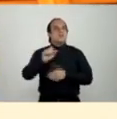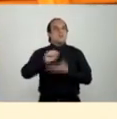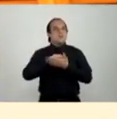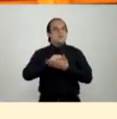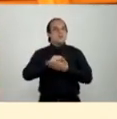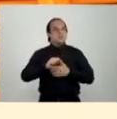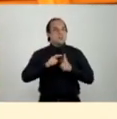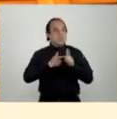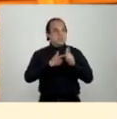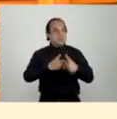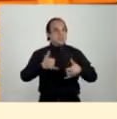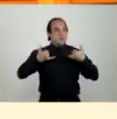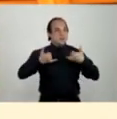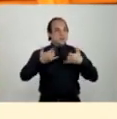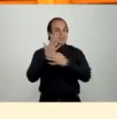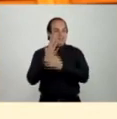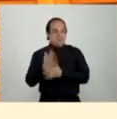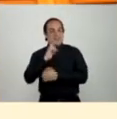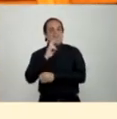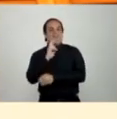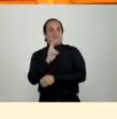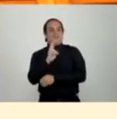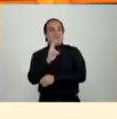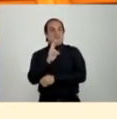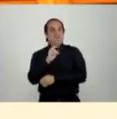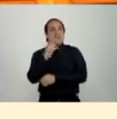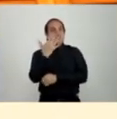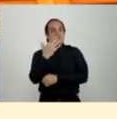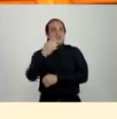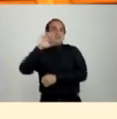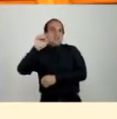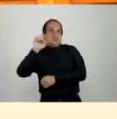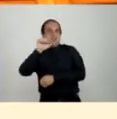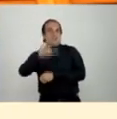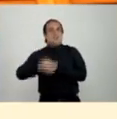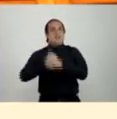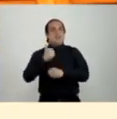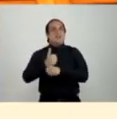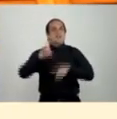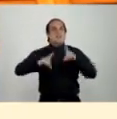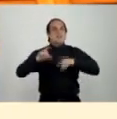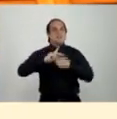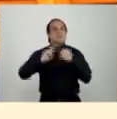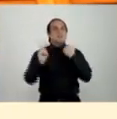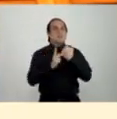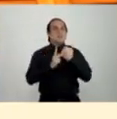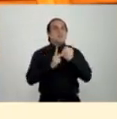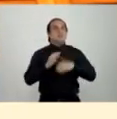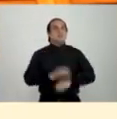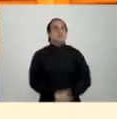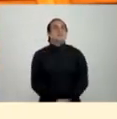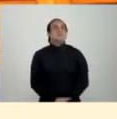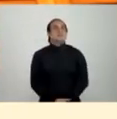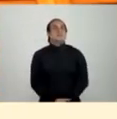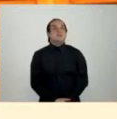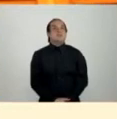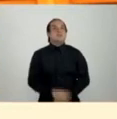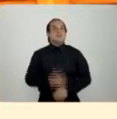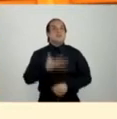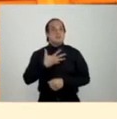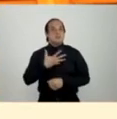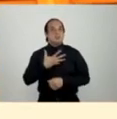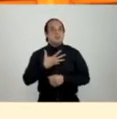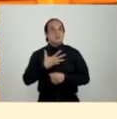los 60, dependiendo del país. Y entonces, pero tiene una obra